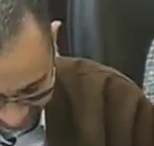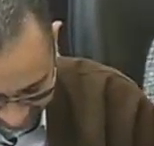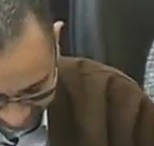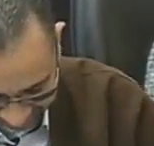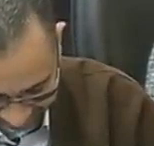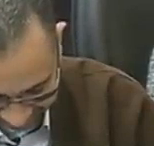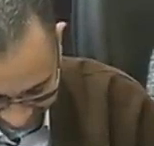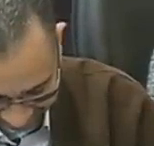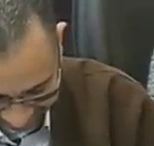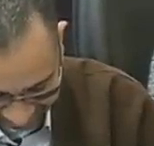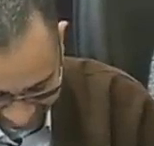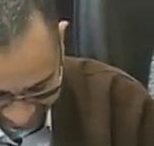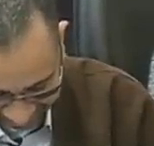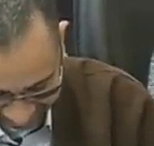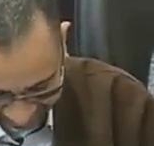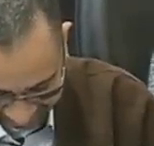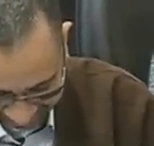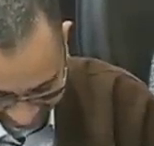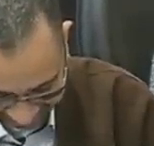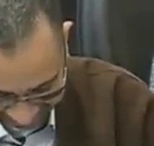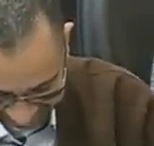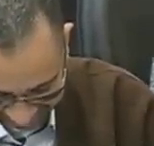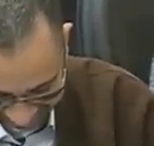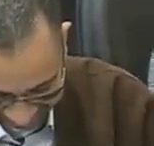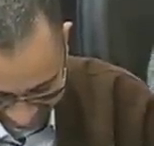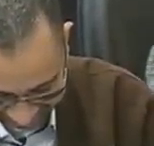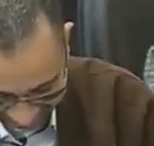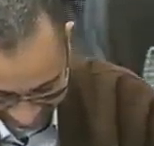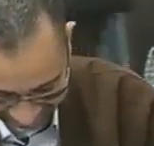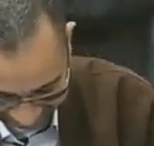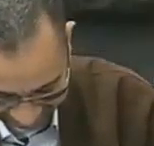el pueblo de la República de Cuba